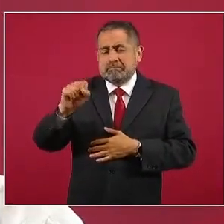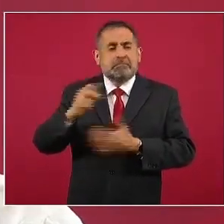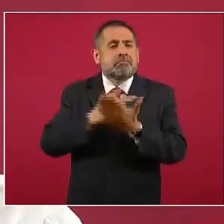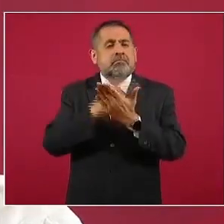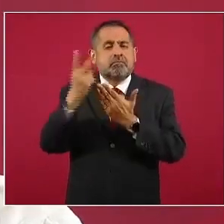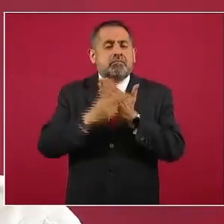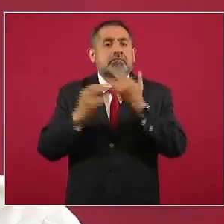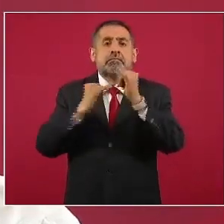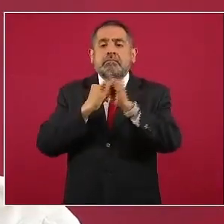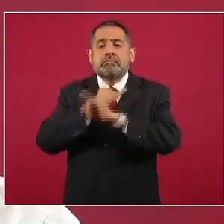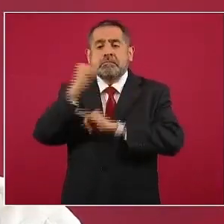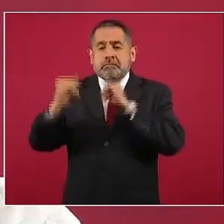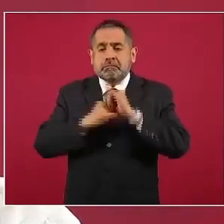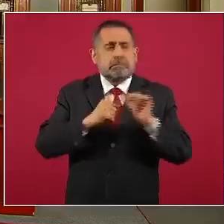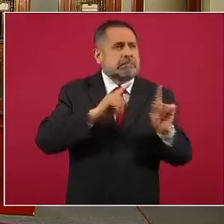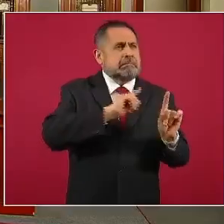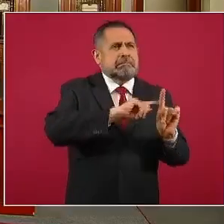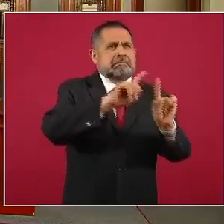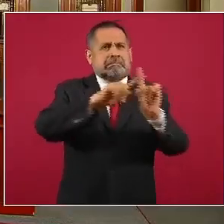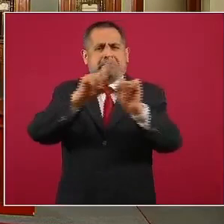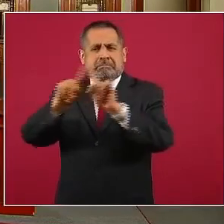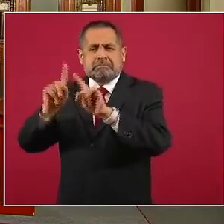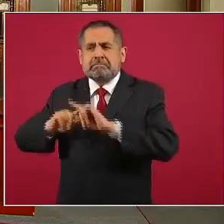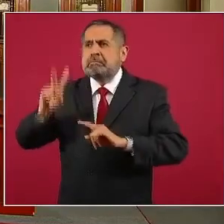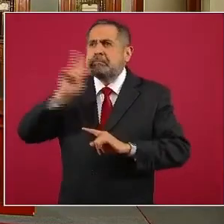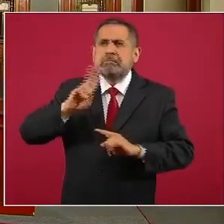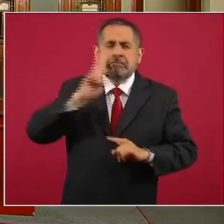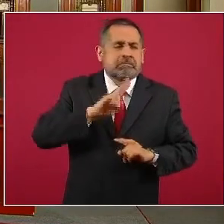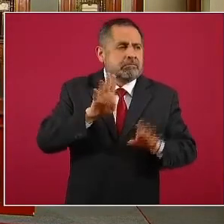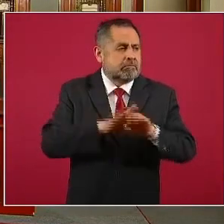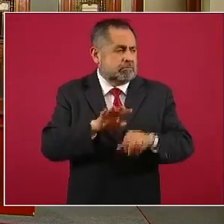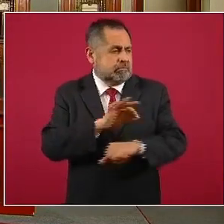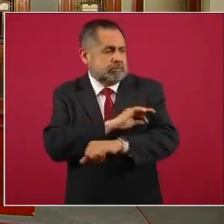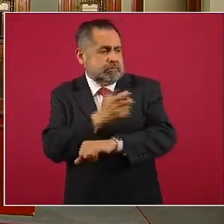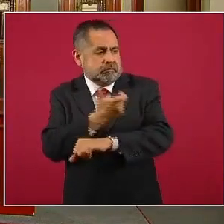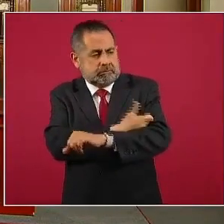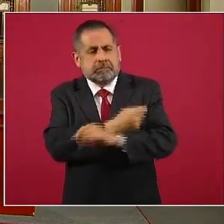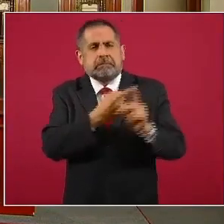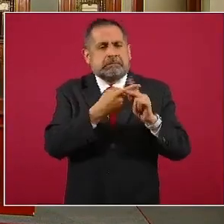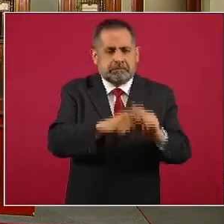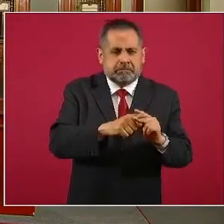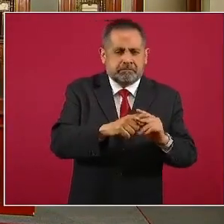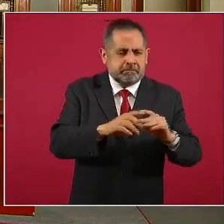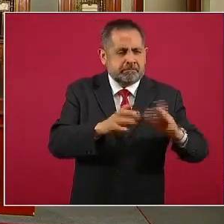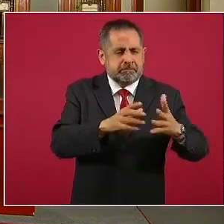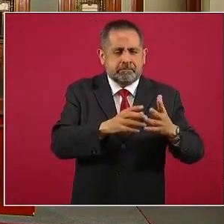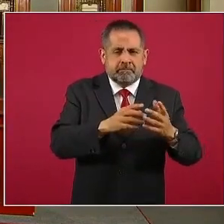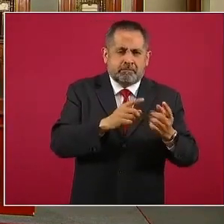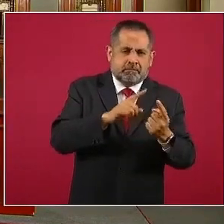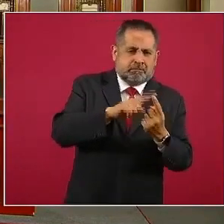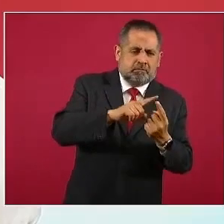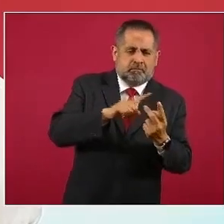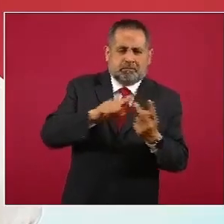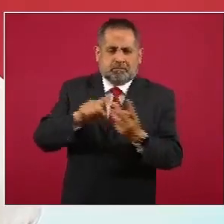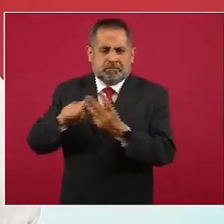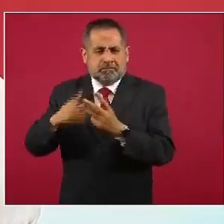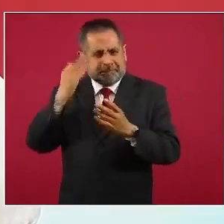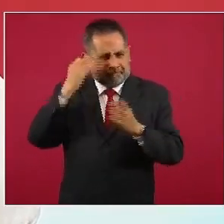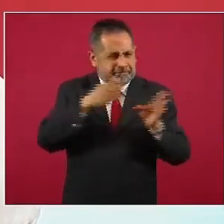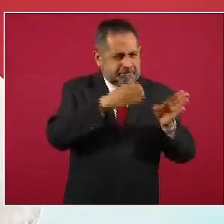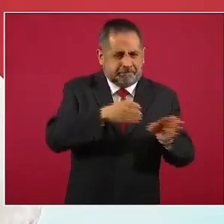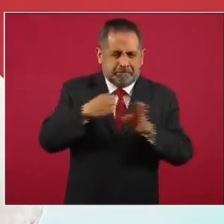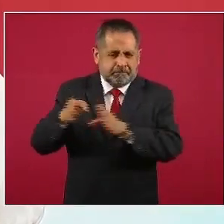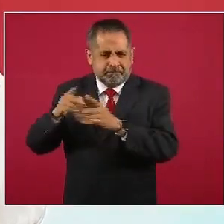proyectos internacionales de vacuna, desde la fase más temprana, que es el concepto científico, la prueba